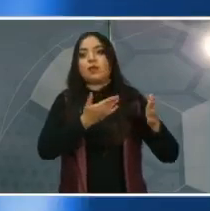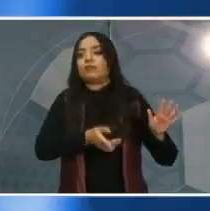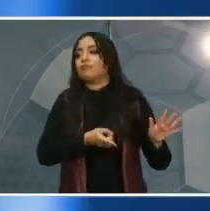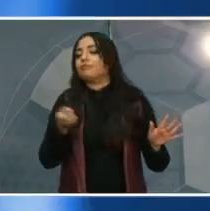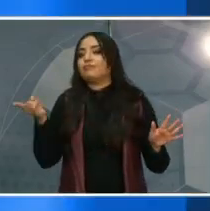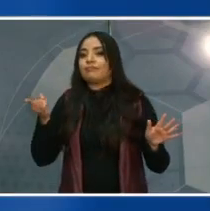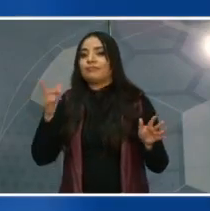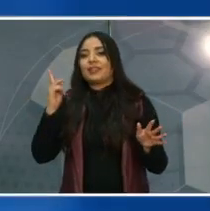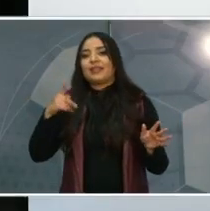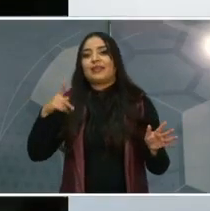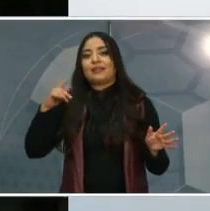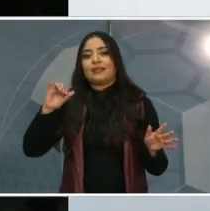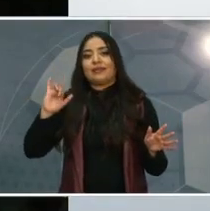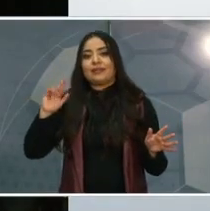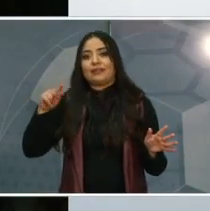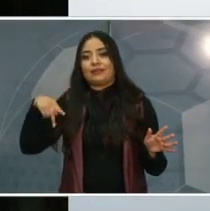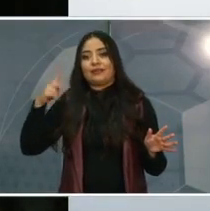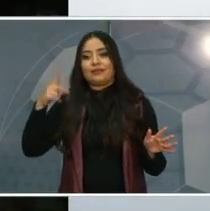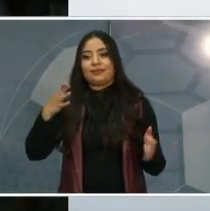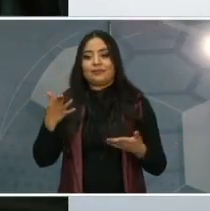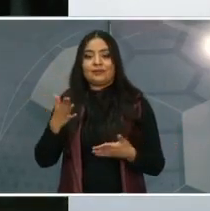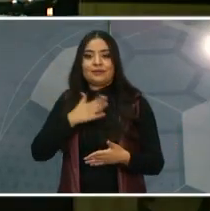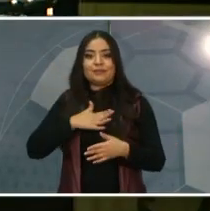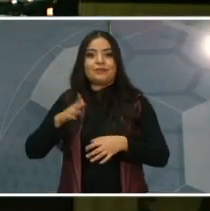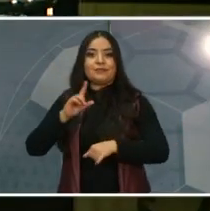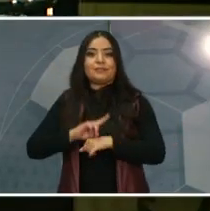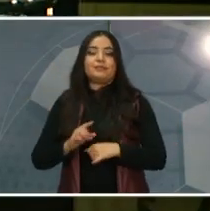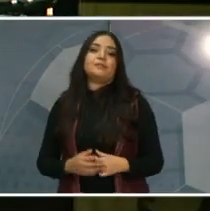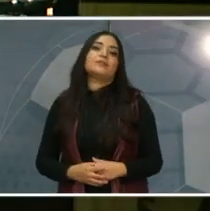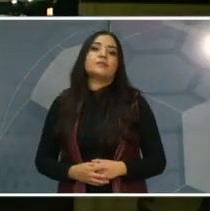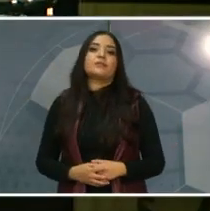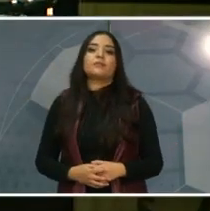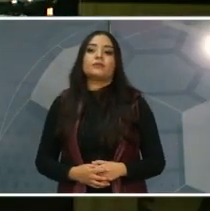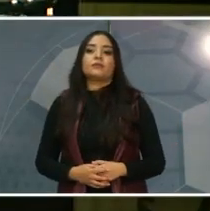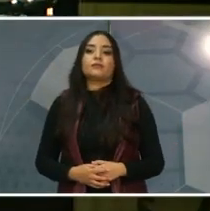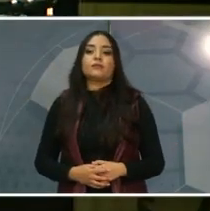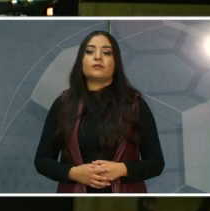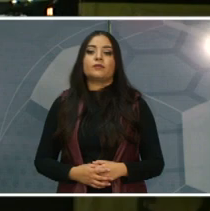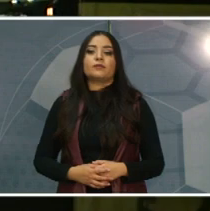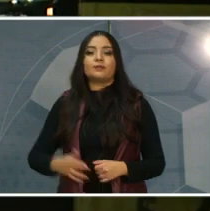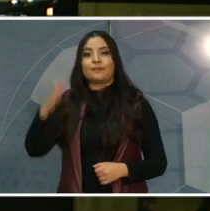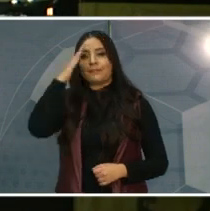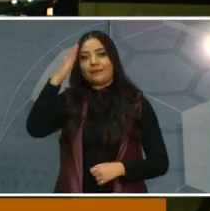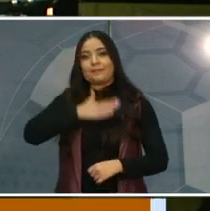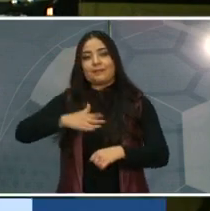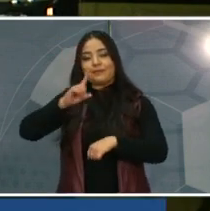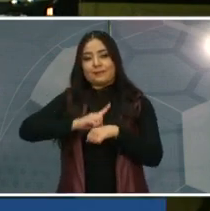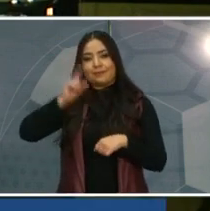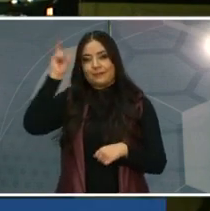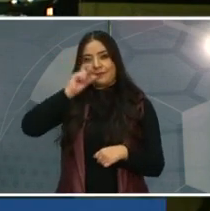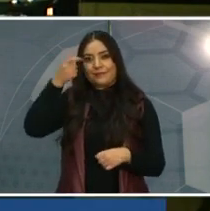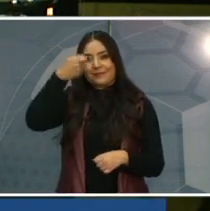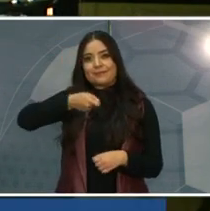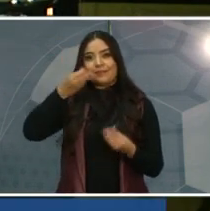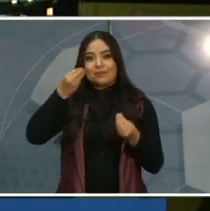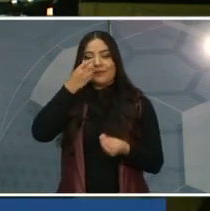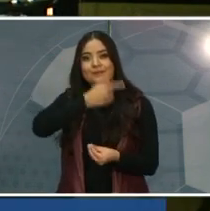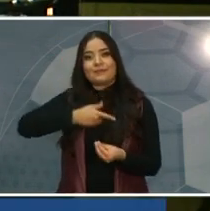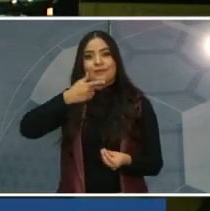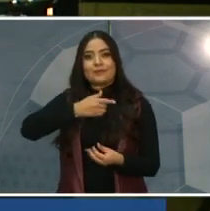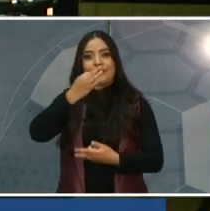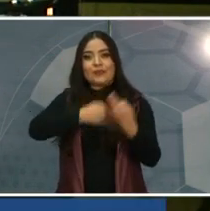y adelante con tu reporte buenos días muy buenos días ángel te saludo con mucho gusto a ti ya toda la comarca lagunera